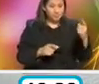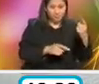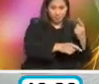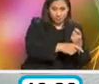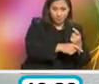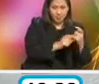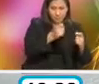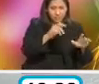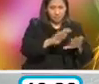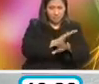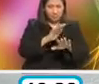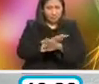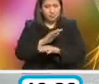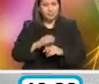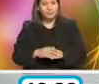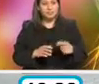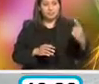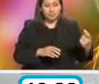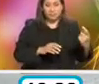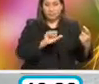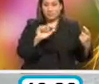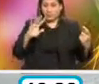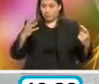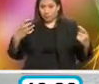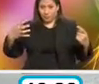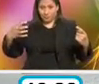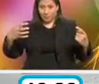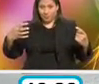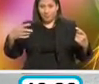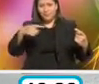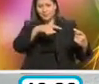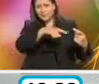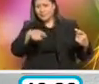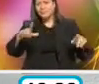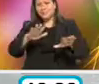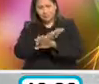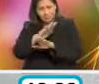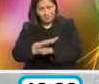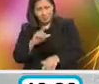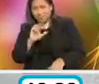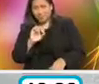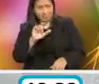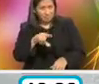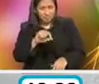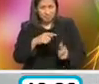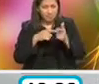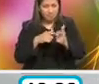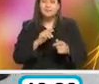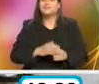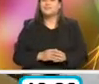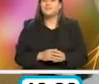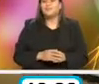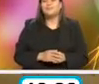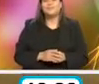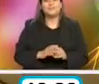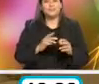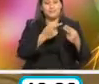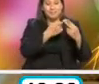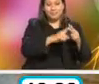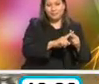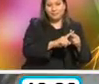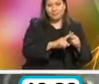primera temporada a la cuarta? Tú que has estado participando, ¿cómo has visto la evolución de este proyecto? Sí, bueno, pues